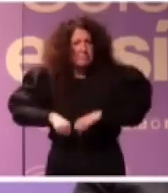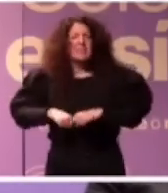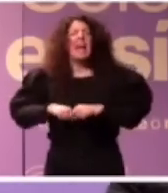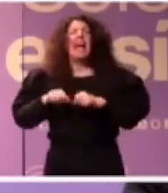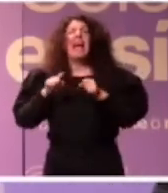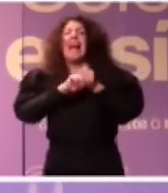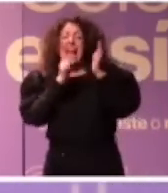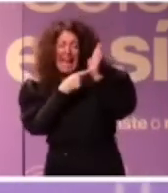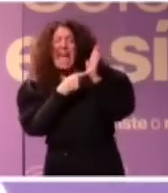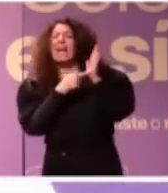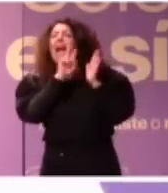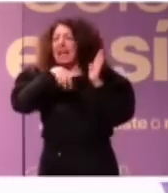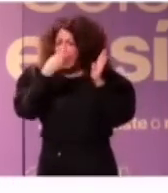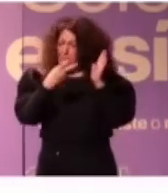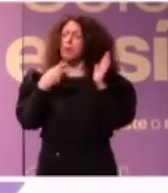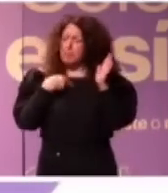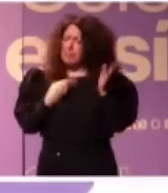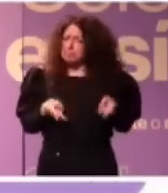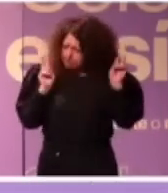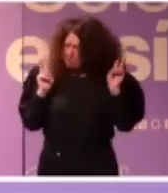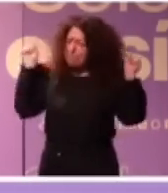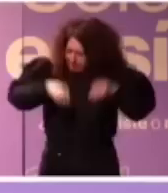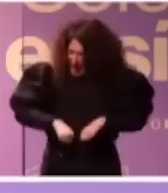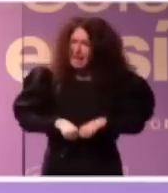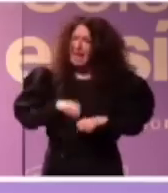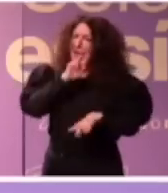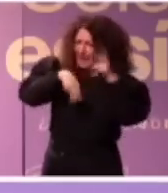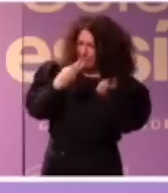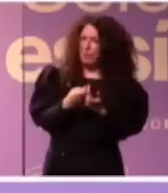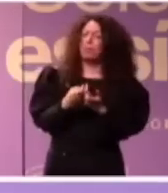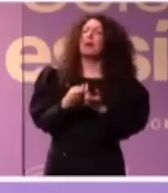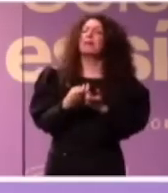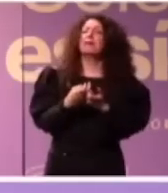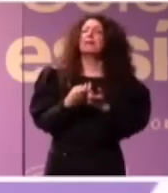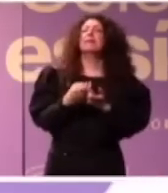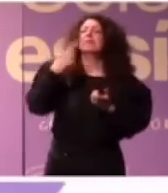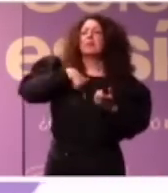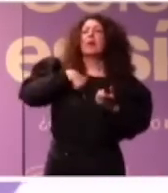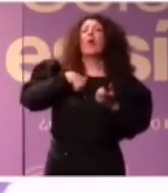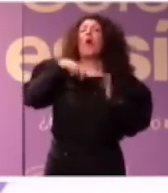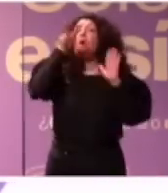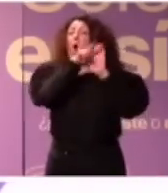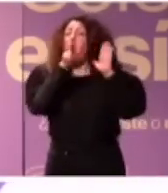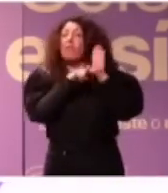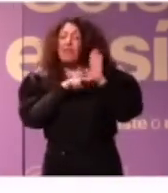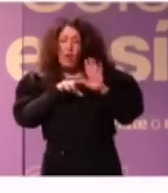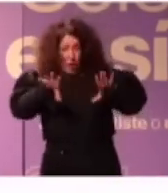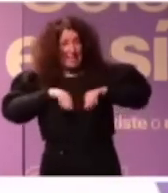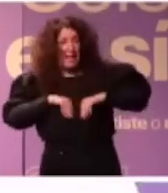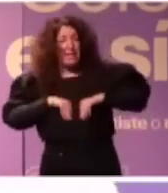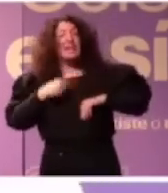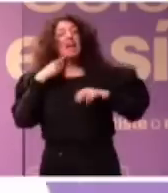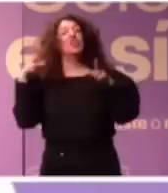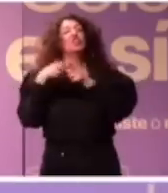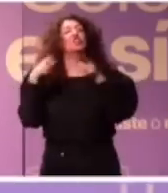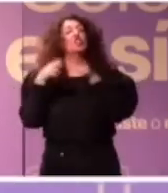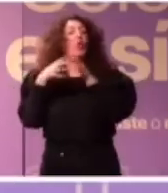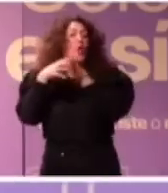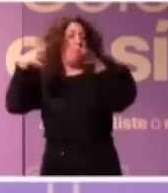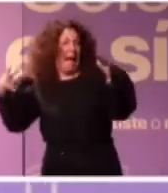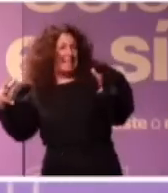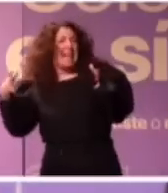ley. Estamos dispuestas a aceptar las condiciones que el socio mayoritario de